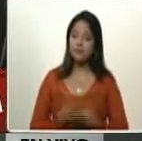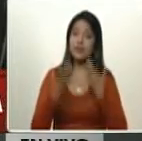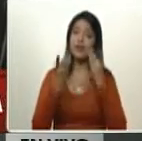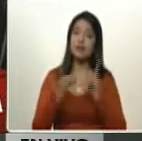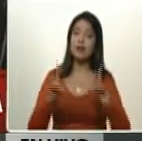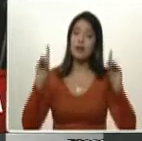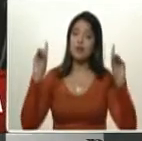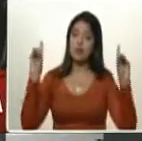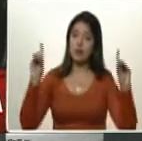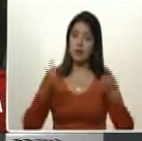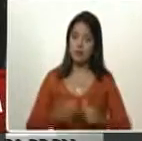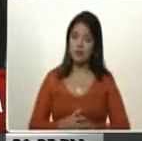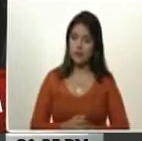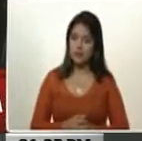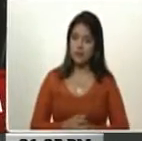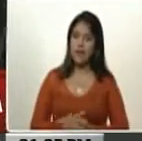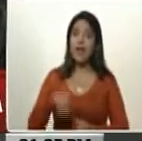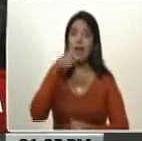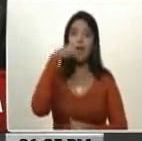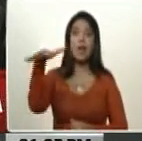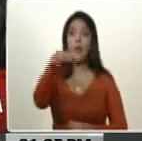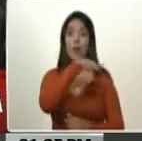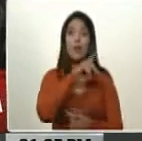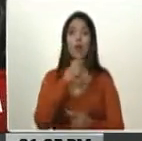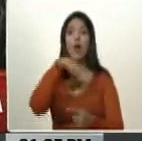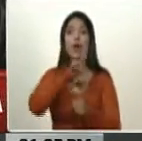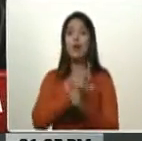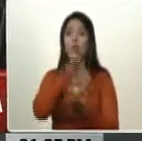democracia donde el pueblo es el protagonista.